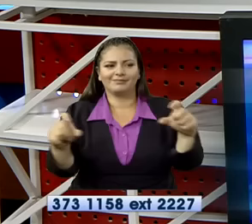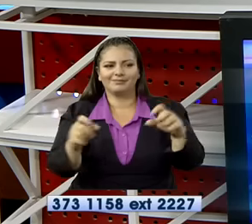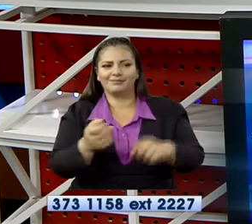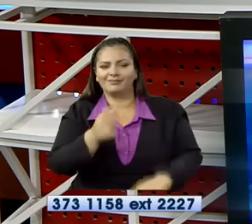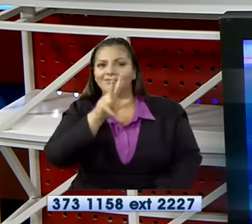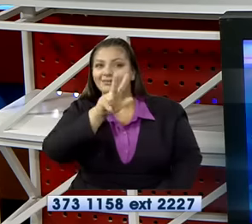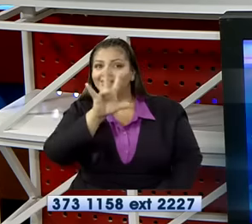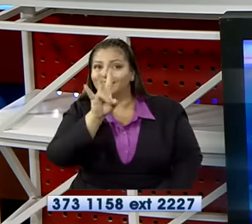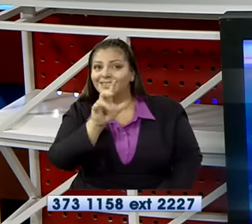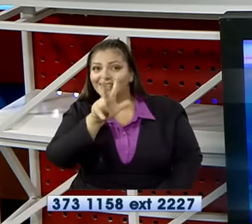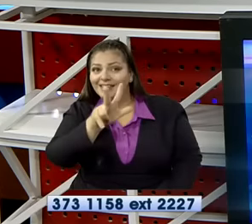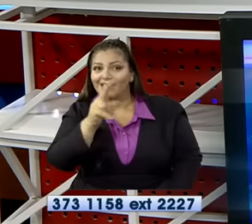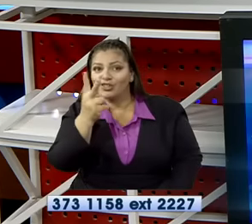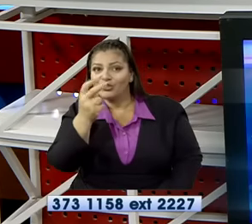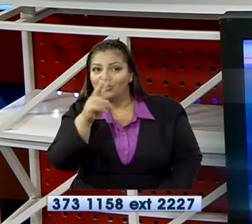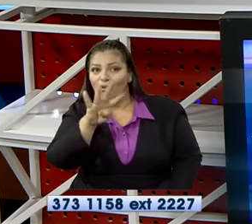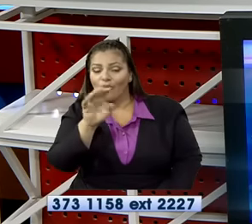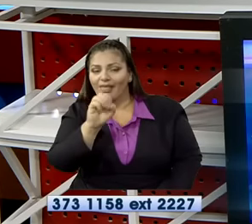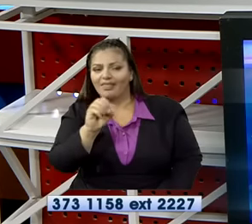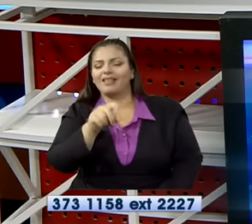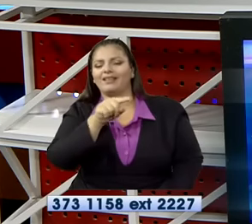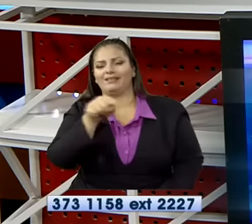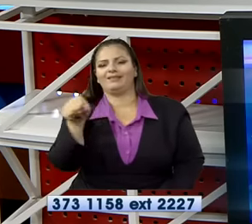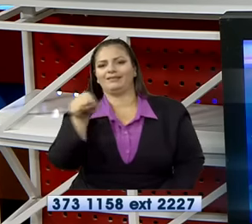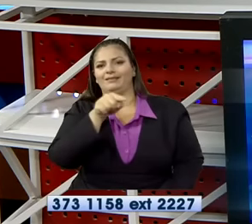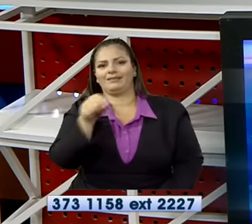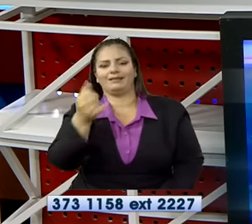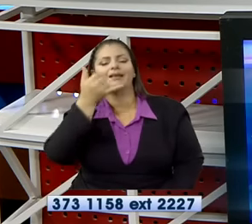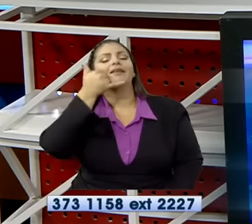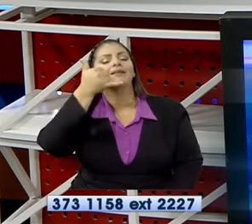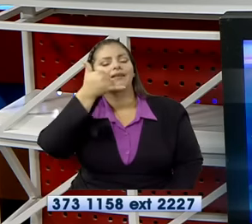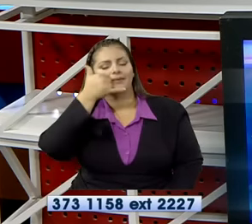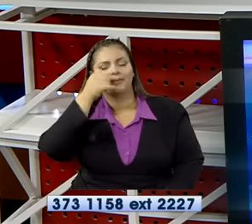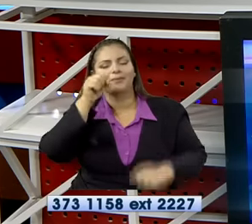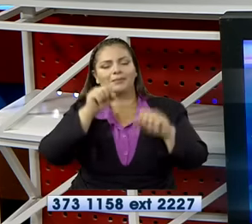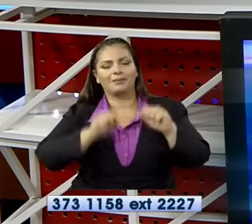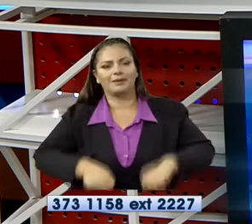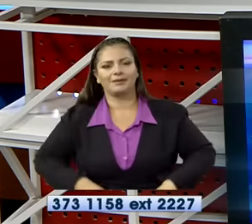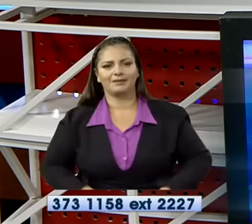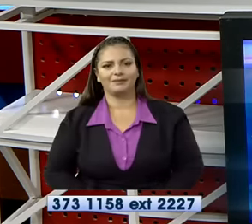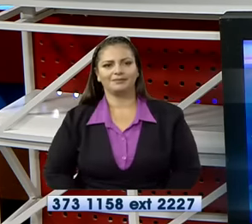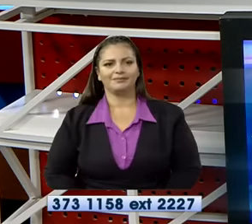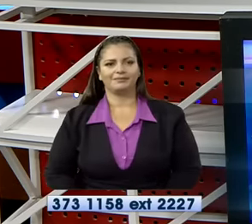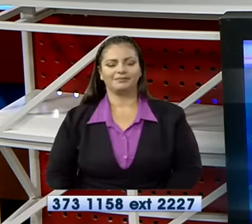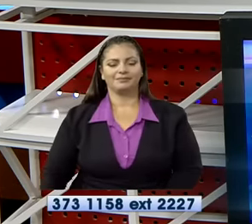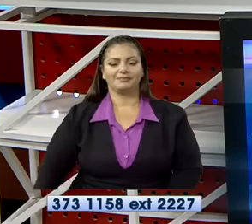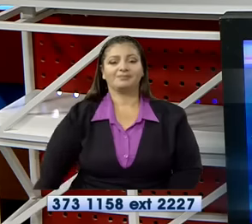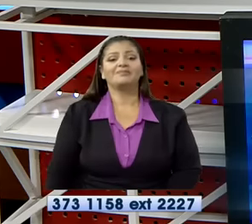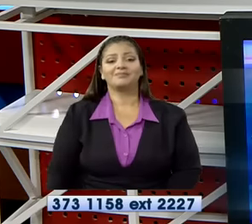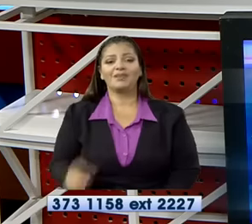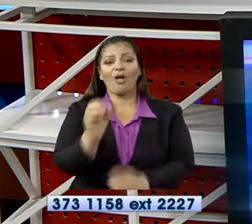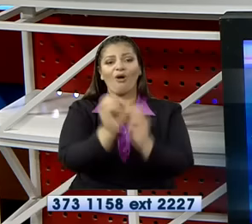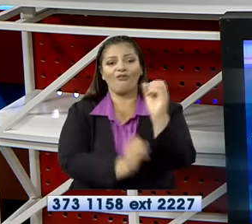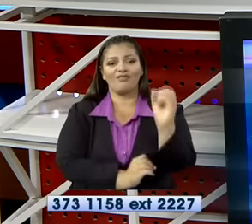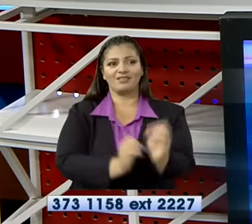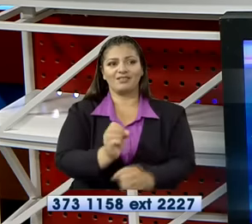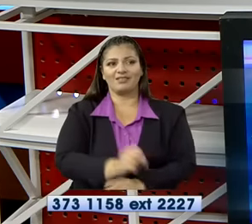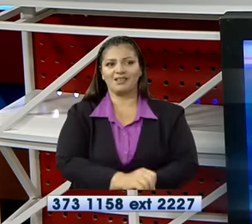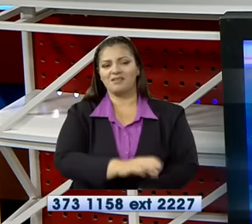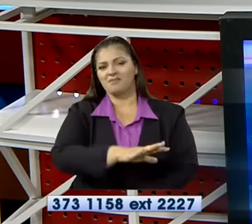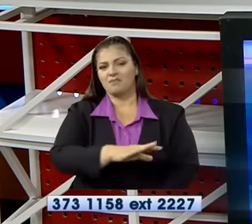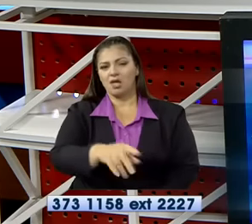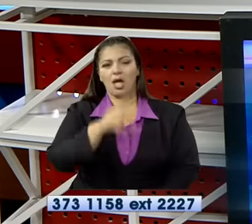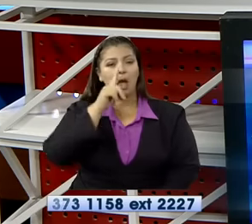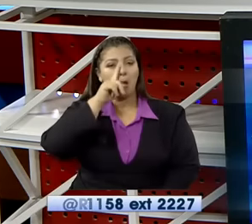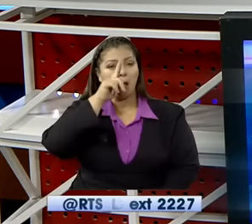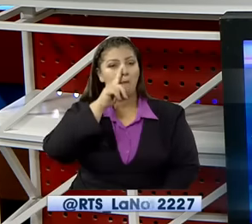1240 extensiones 4221 y 4229 llámenos que ahí tenemos alrededor de 50